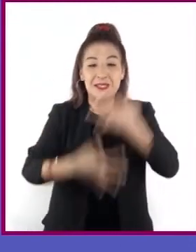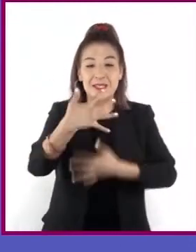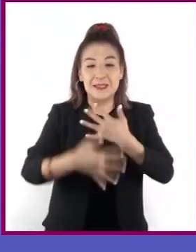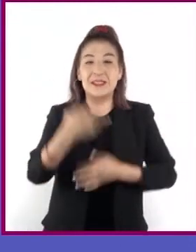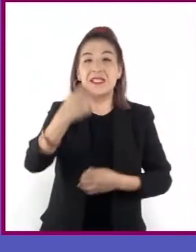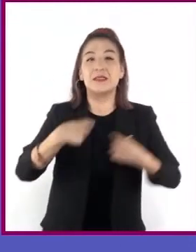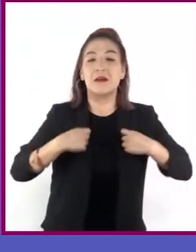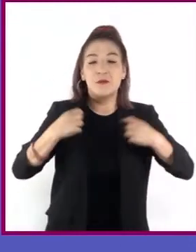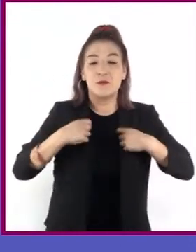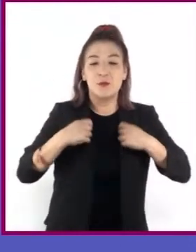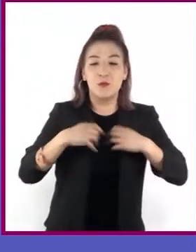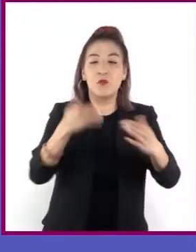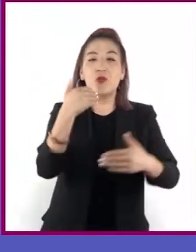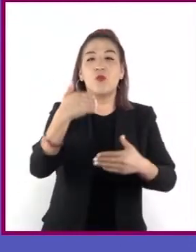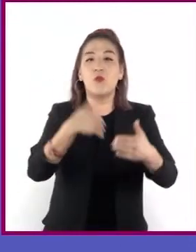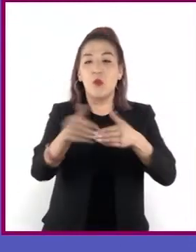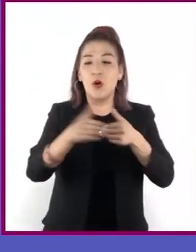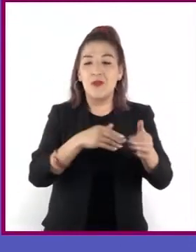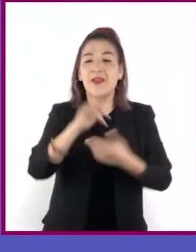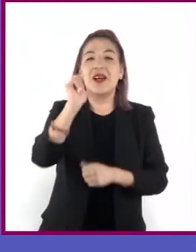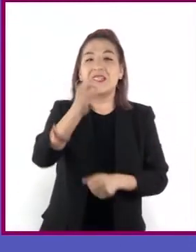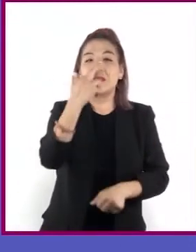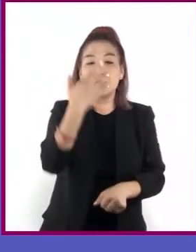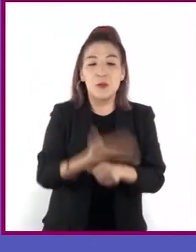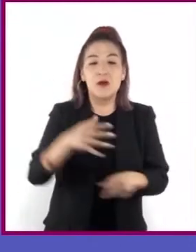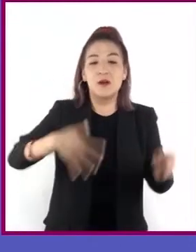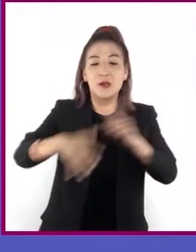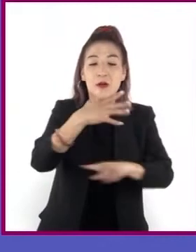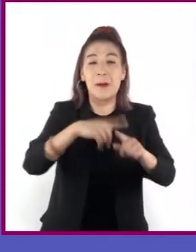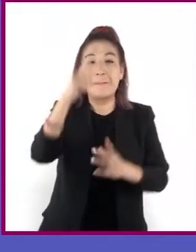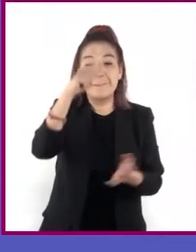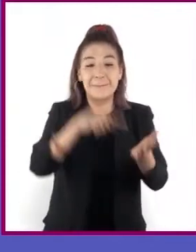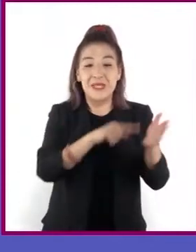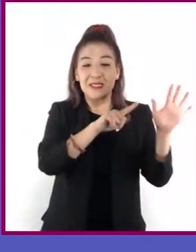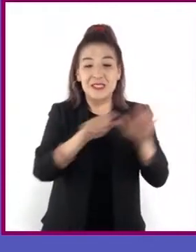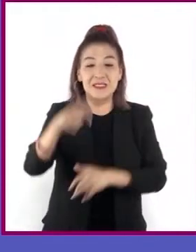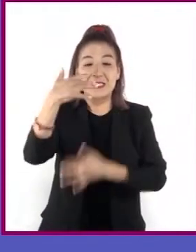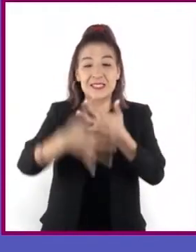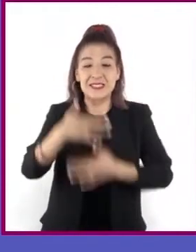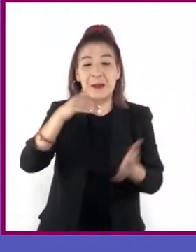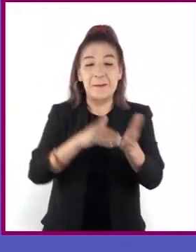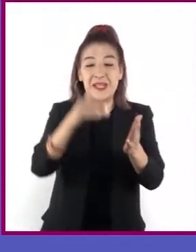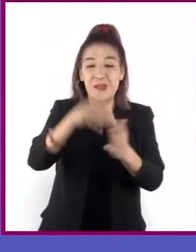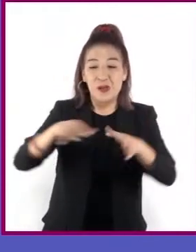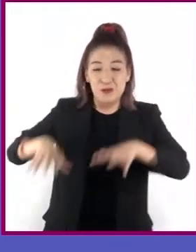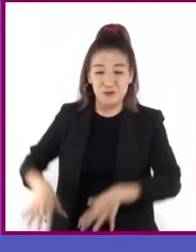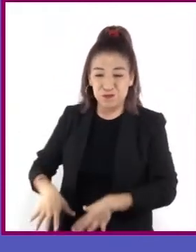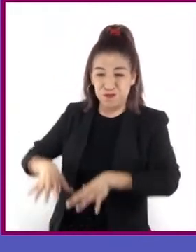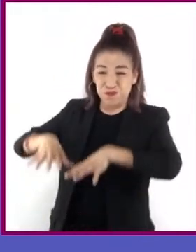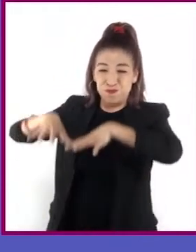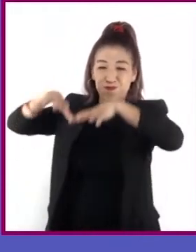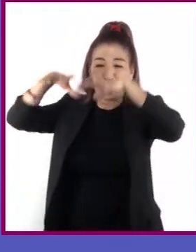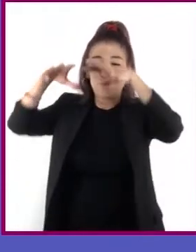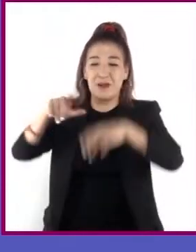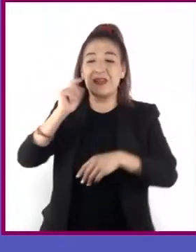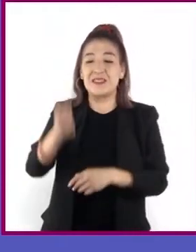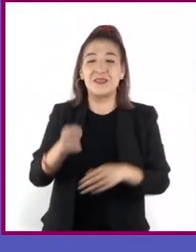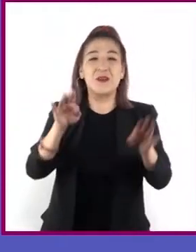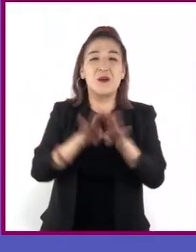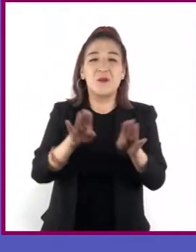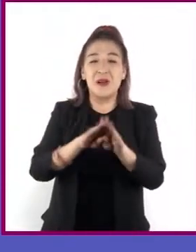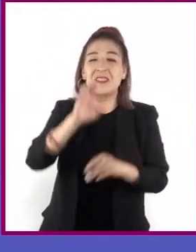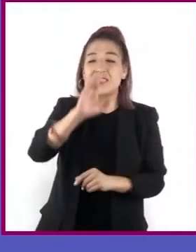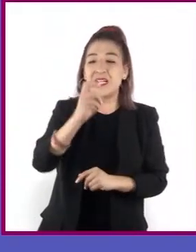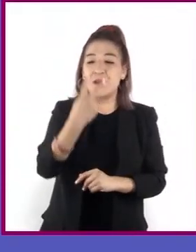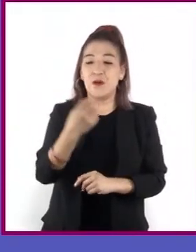industria de la moda fue responsable de la generación de 1.715 millones de toneladas de emisiones de